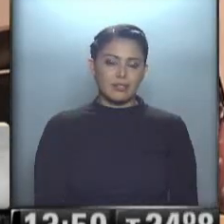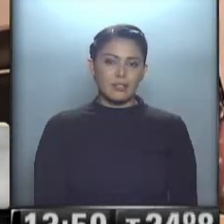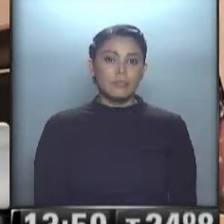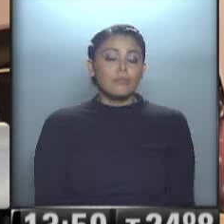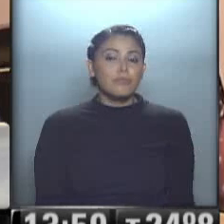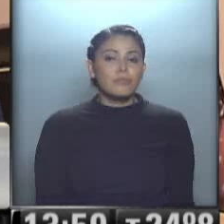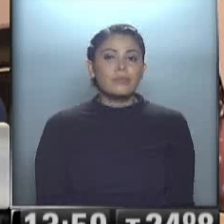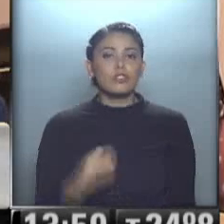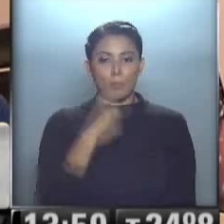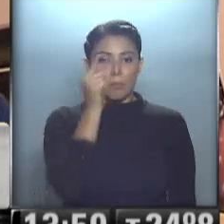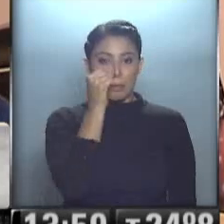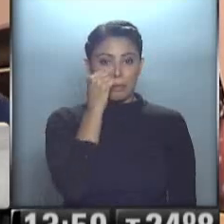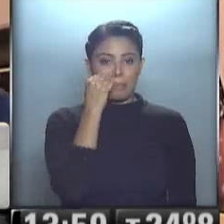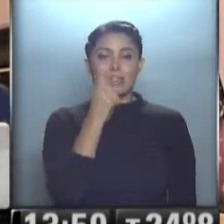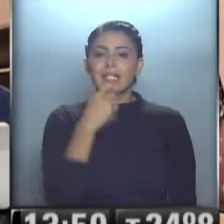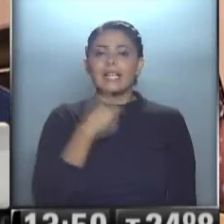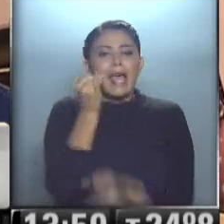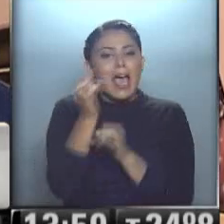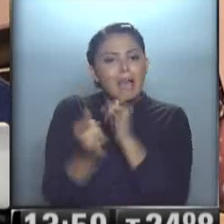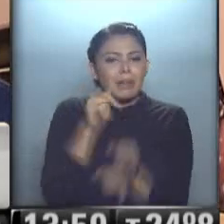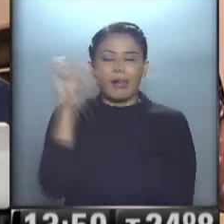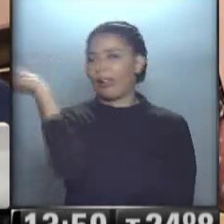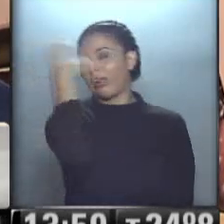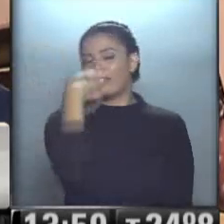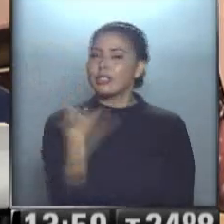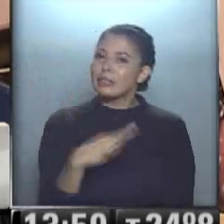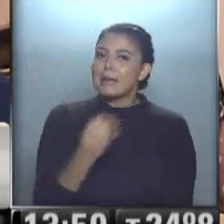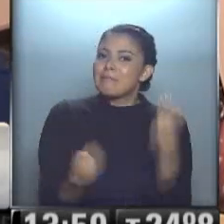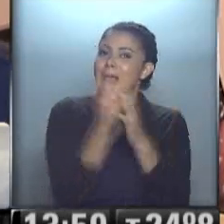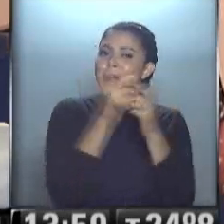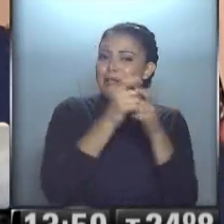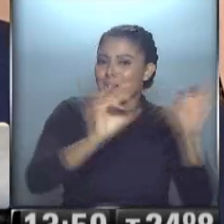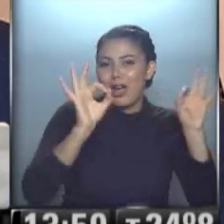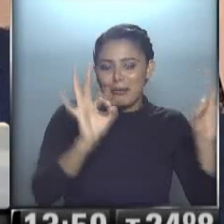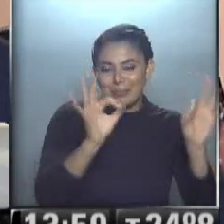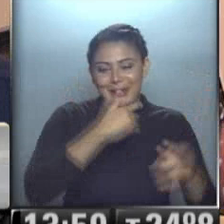como eso, como padre, si se lo quiero explicar, no me da bola, le tuve que hacer una película entera